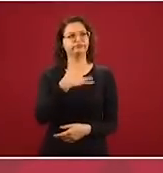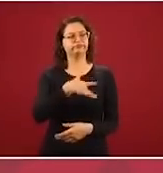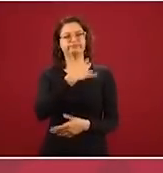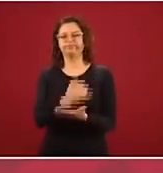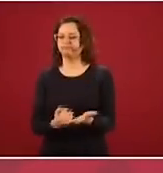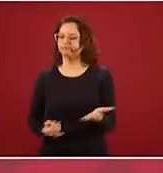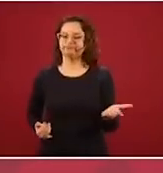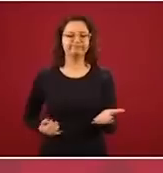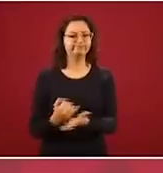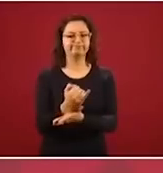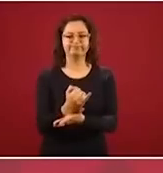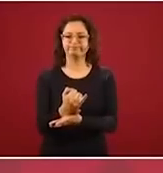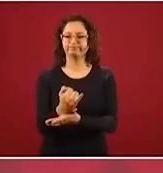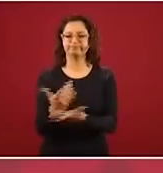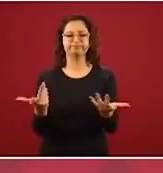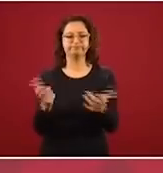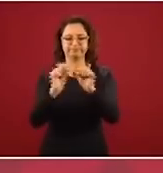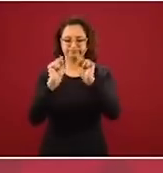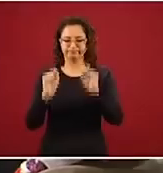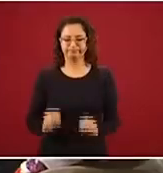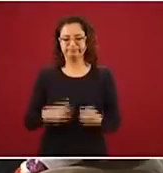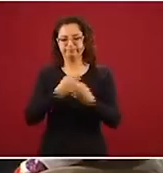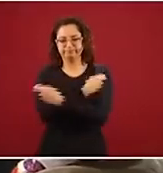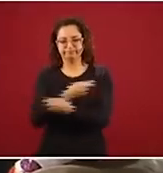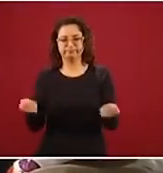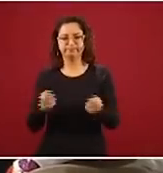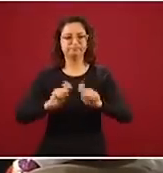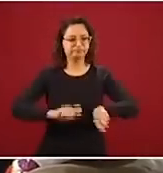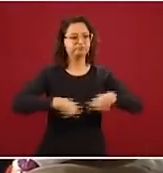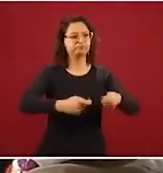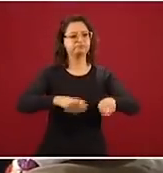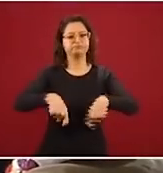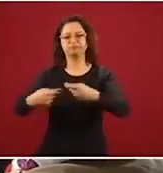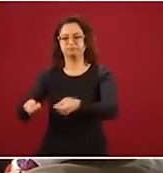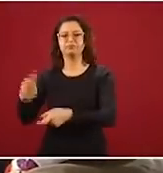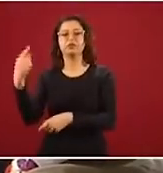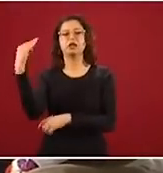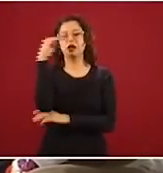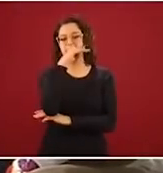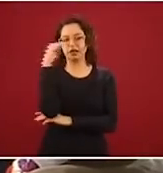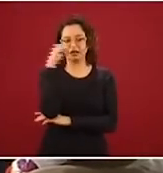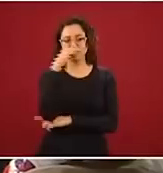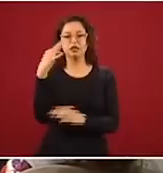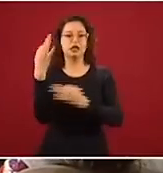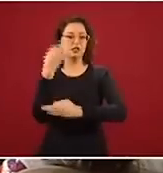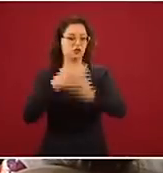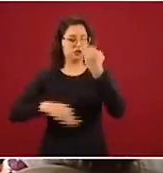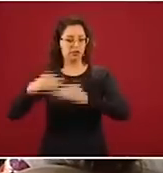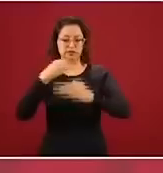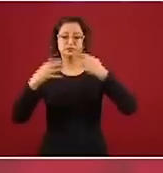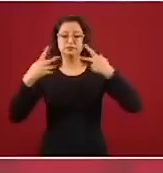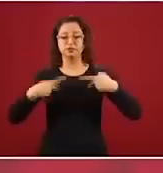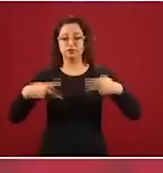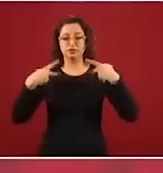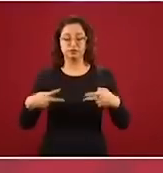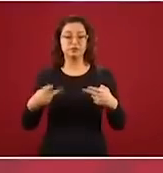de crear un sistema de distribución de fertilizante gratuito a todos los productores, y